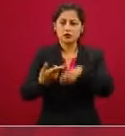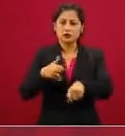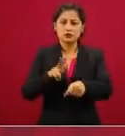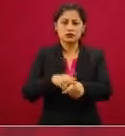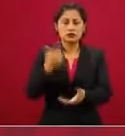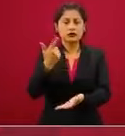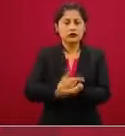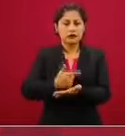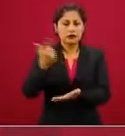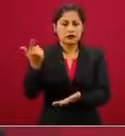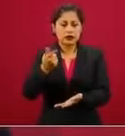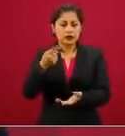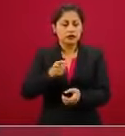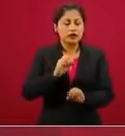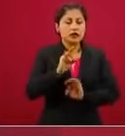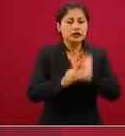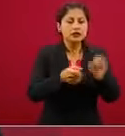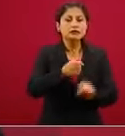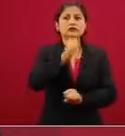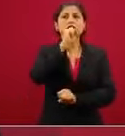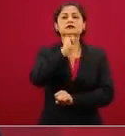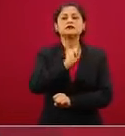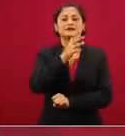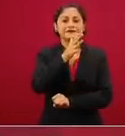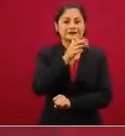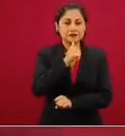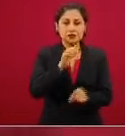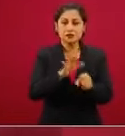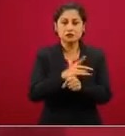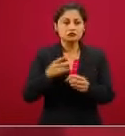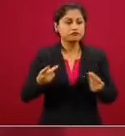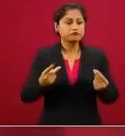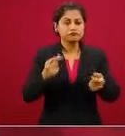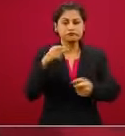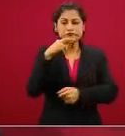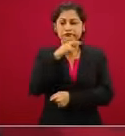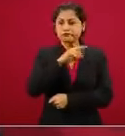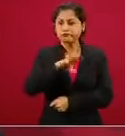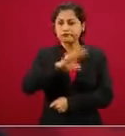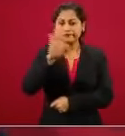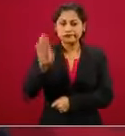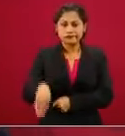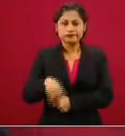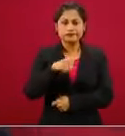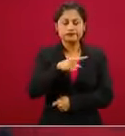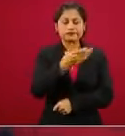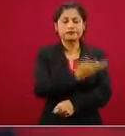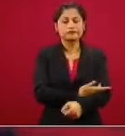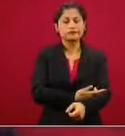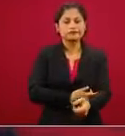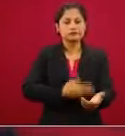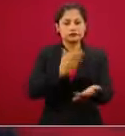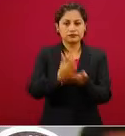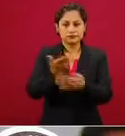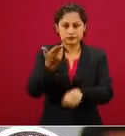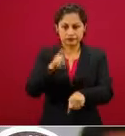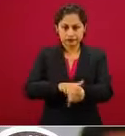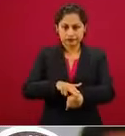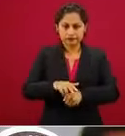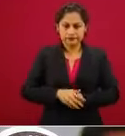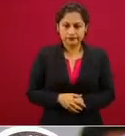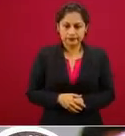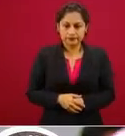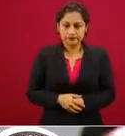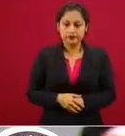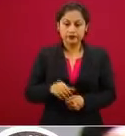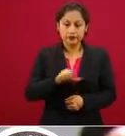intubadas porque pierden la vida en horas después de haber arribado al hospital. Y en la siguiente